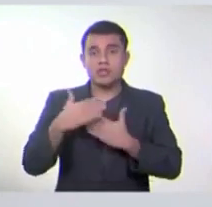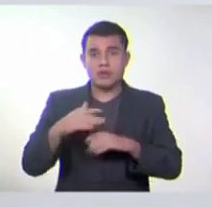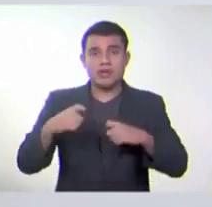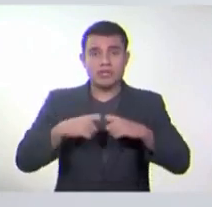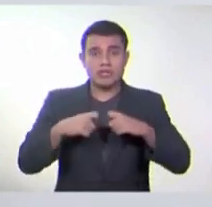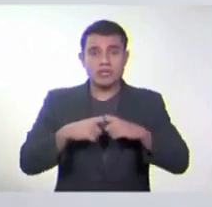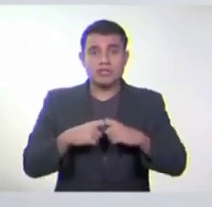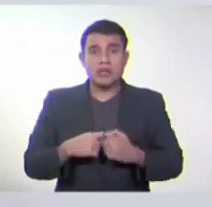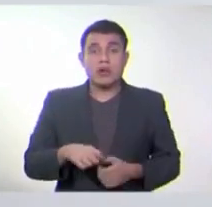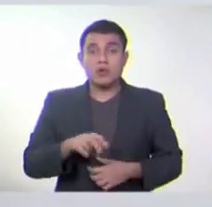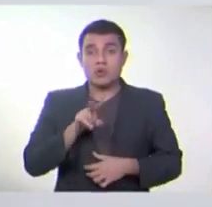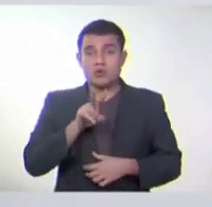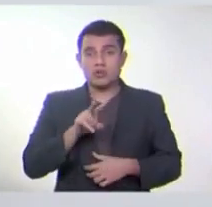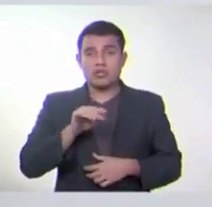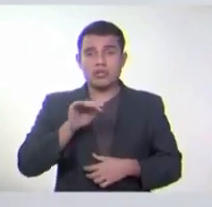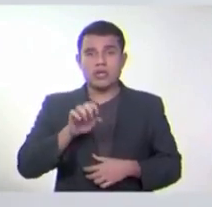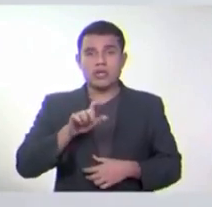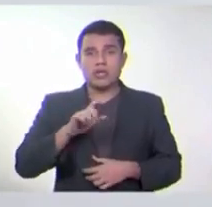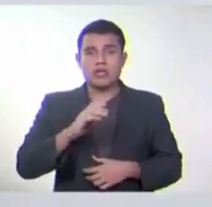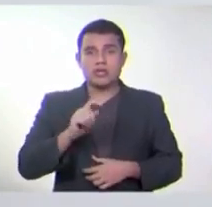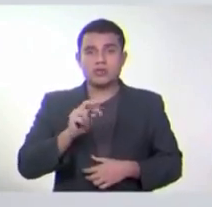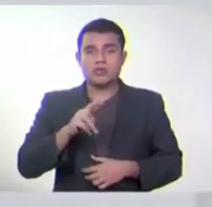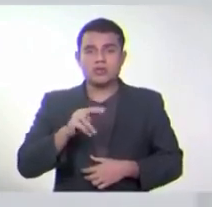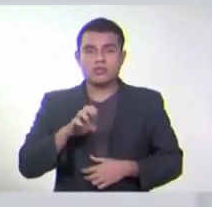completo con 2 electrones.